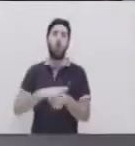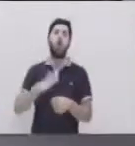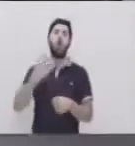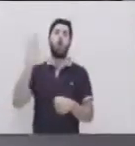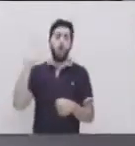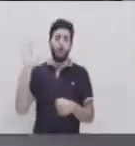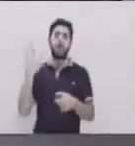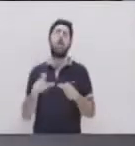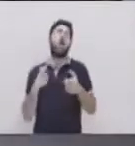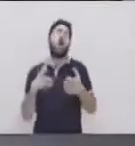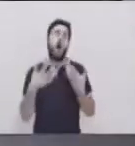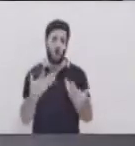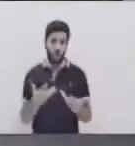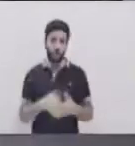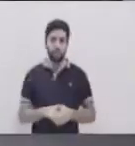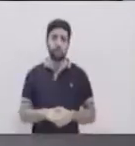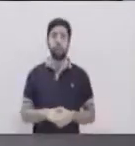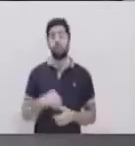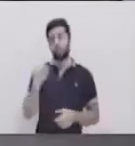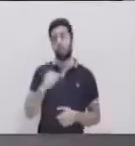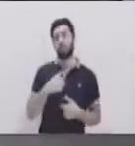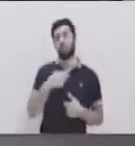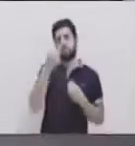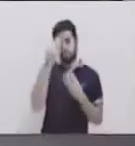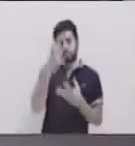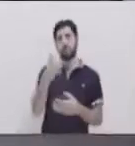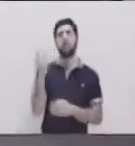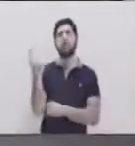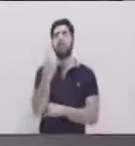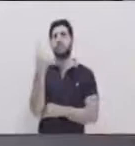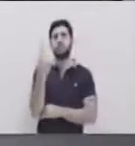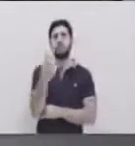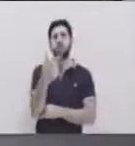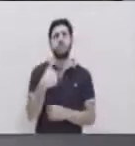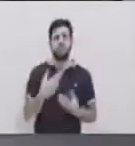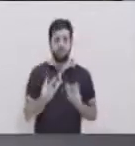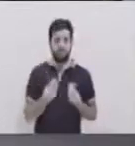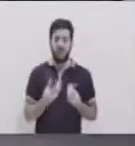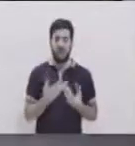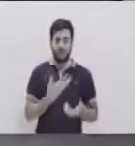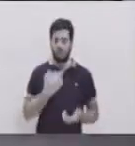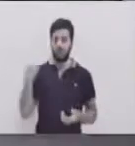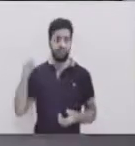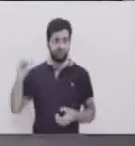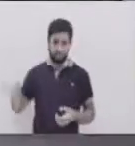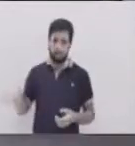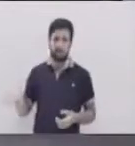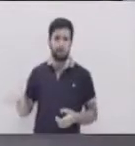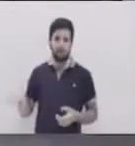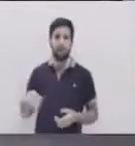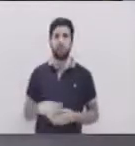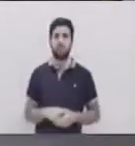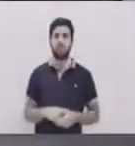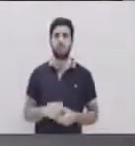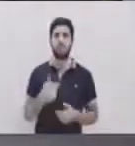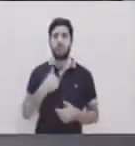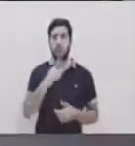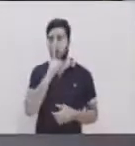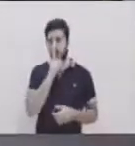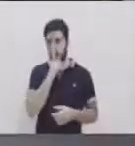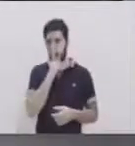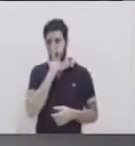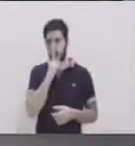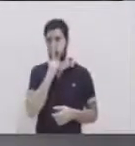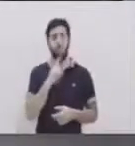de deporte como de otras áreas. Claro, yo creo que lo principal es quitarte el miedo, no